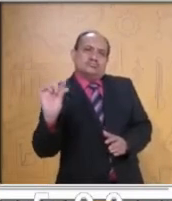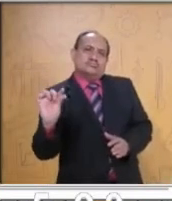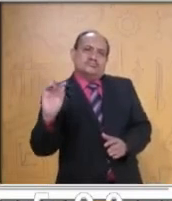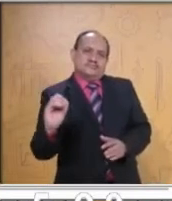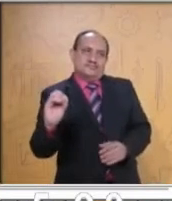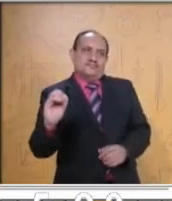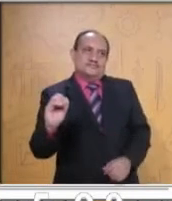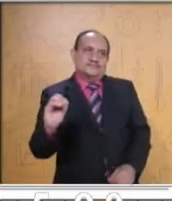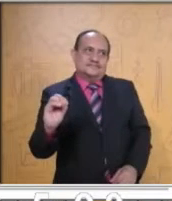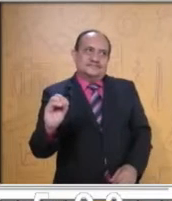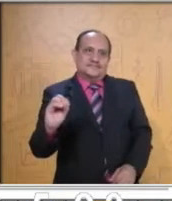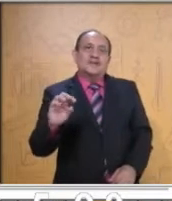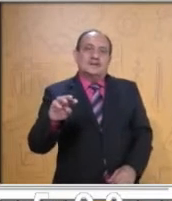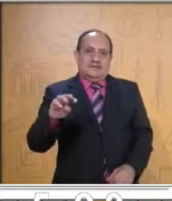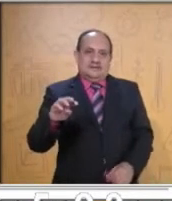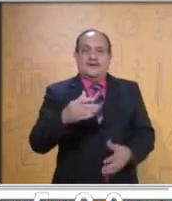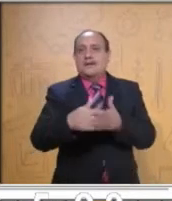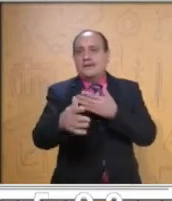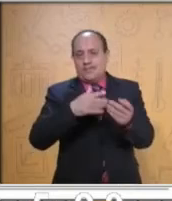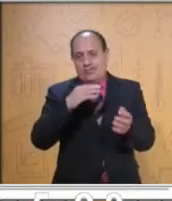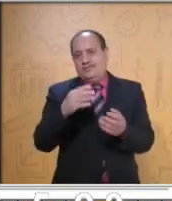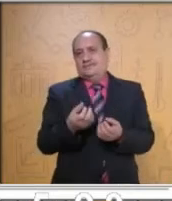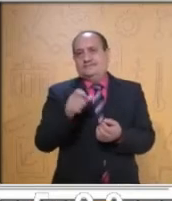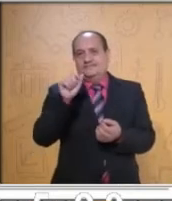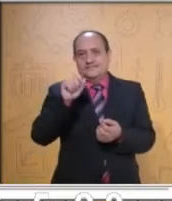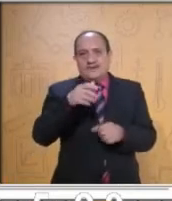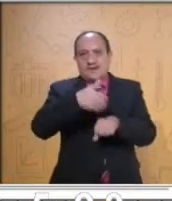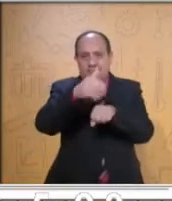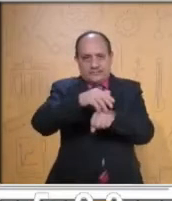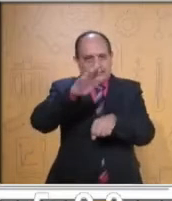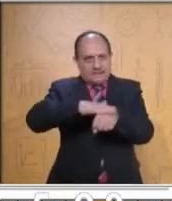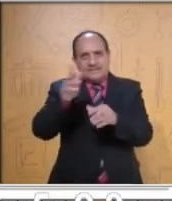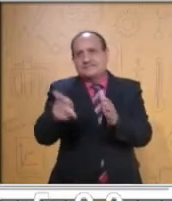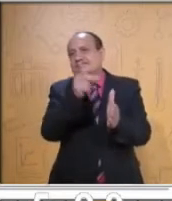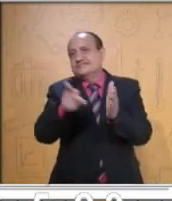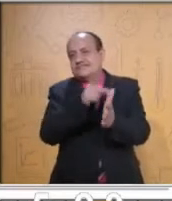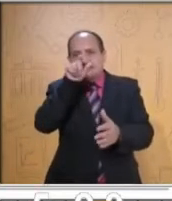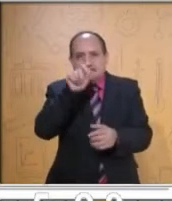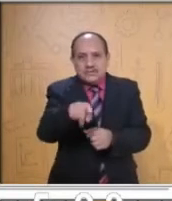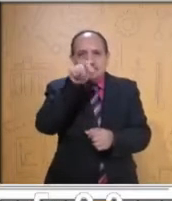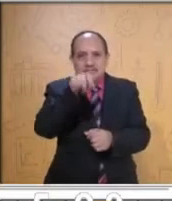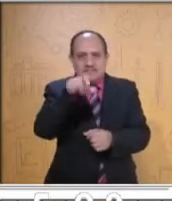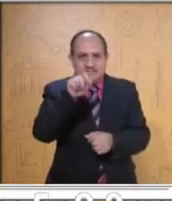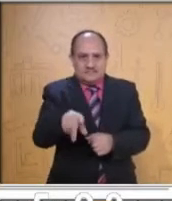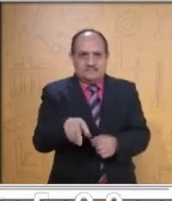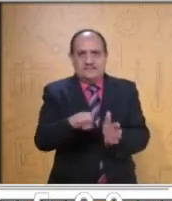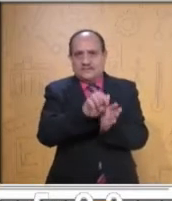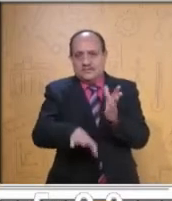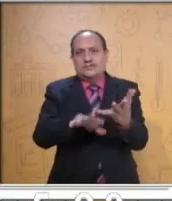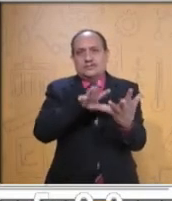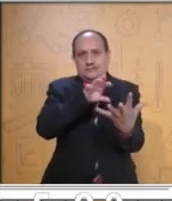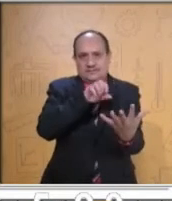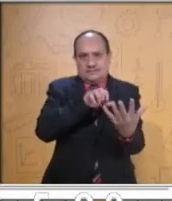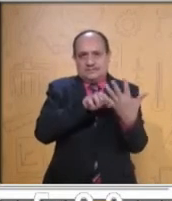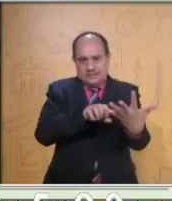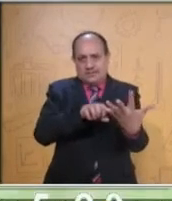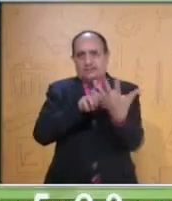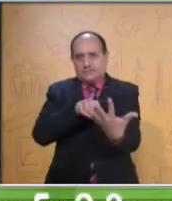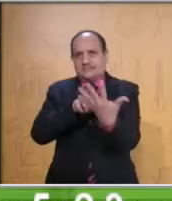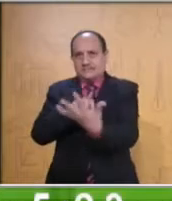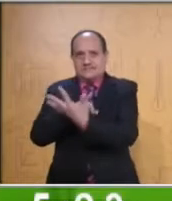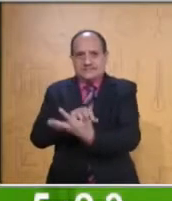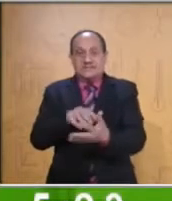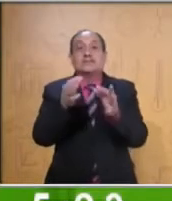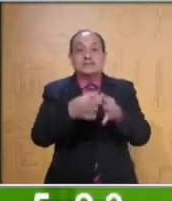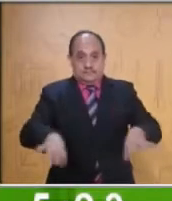subíndice, y va a ser la moda. Estas son las 3 medidas de tendencia central que nosotros vamos a manejar en este problema. Es